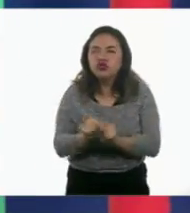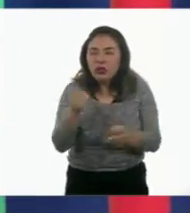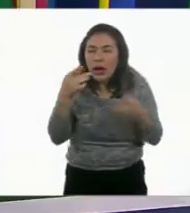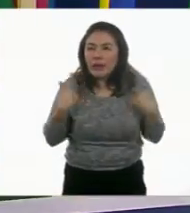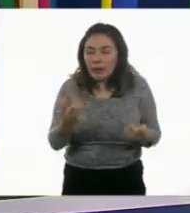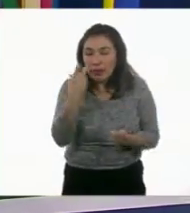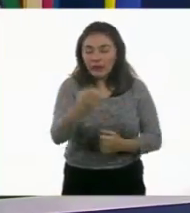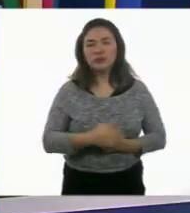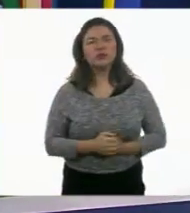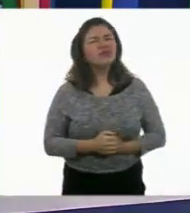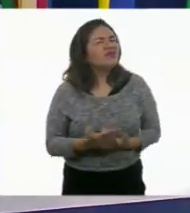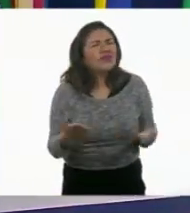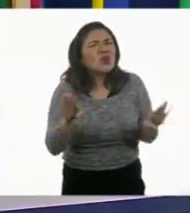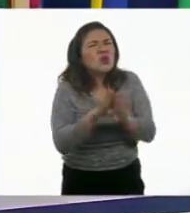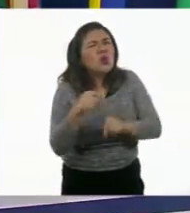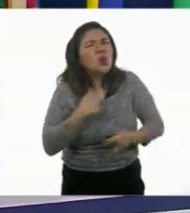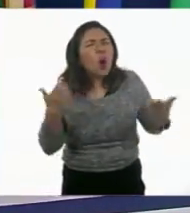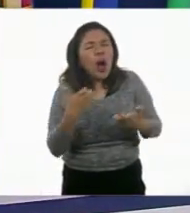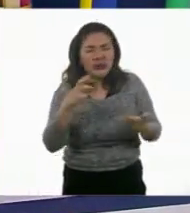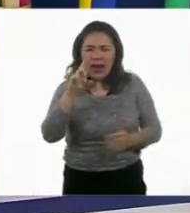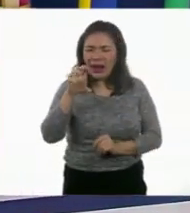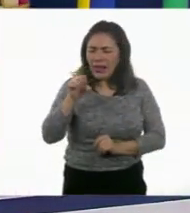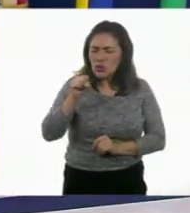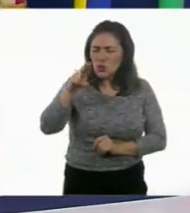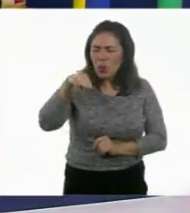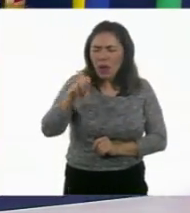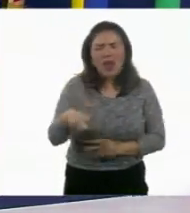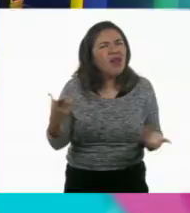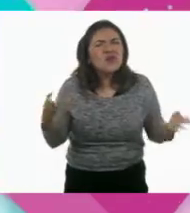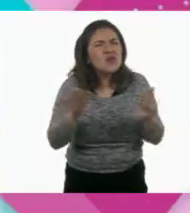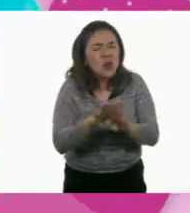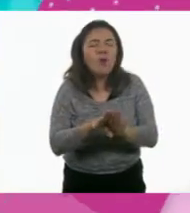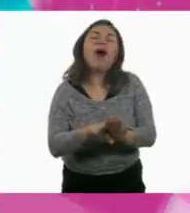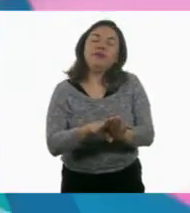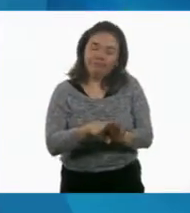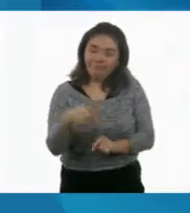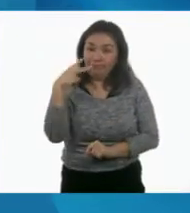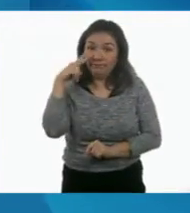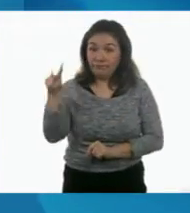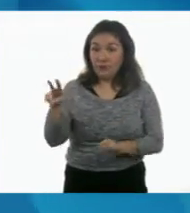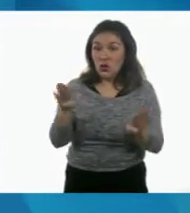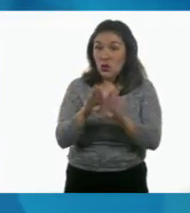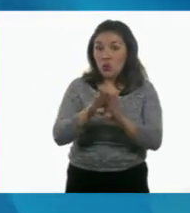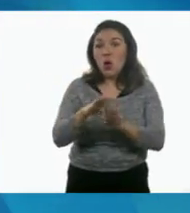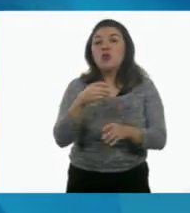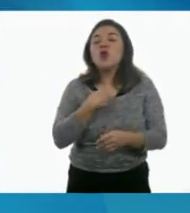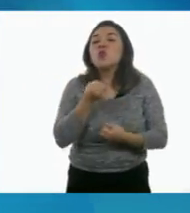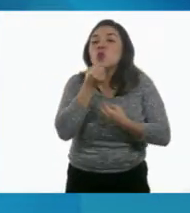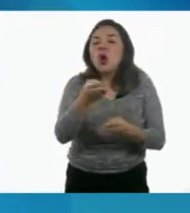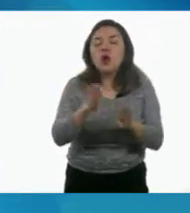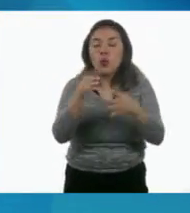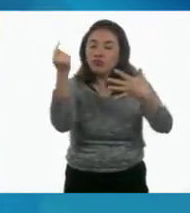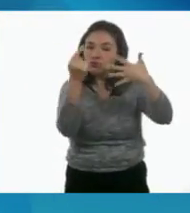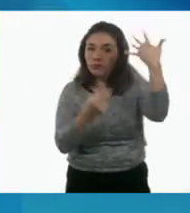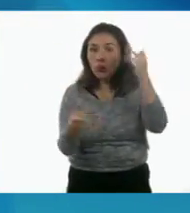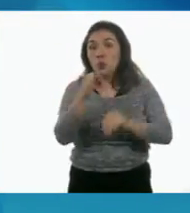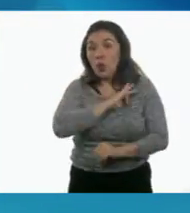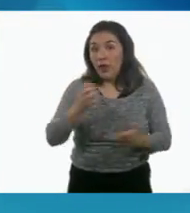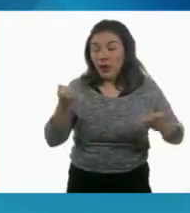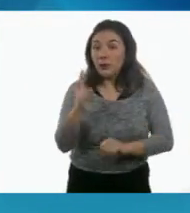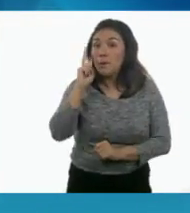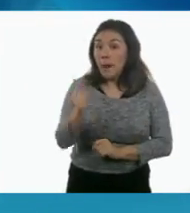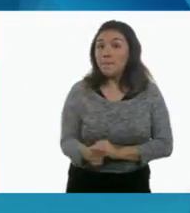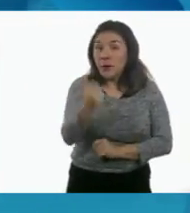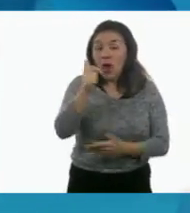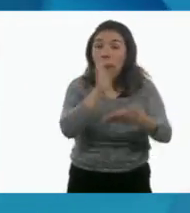¿y exactamente qué tenemos que hacer para realizar un resumen? Pues estos son algunos de los pasos que podemos seguir. Tome nota. Leer